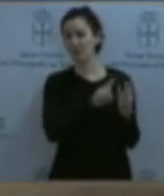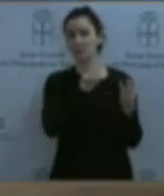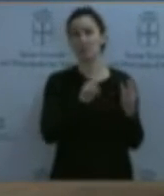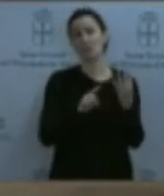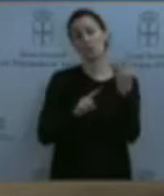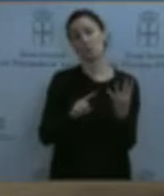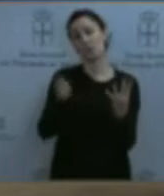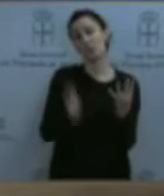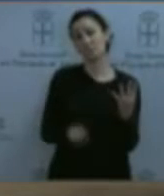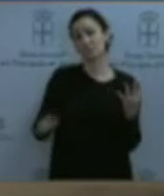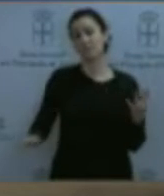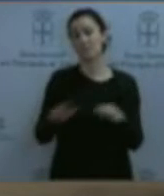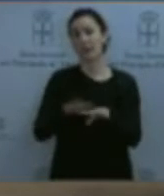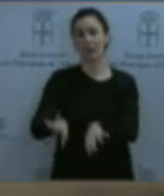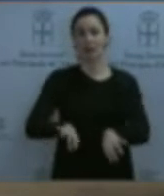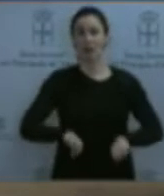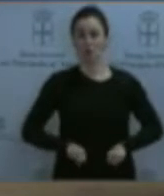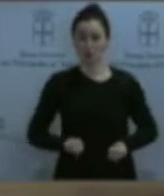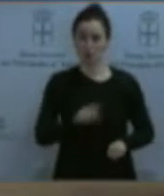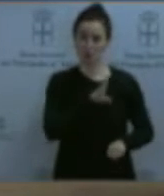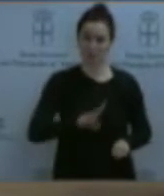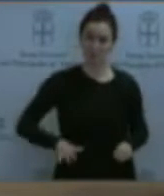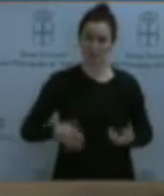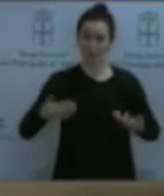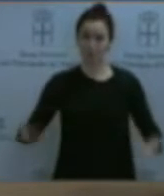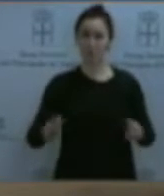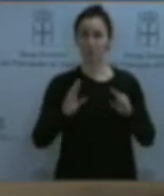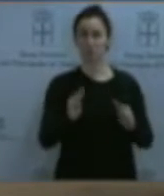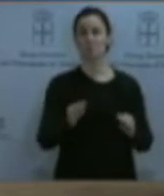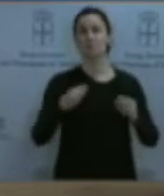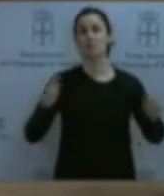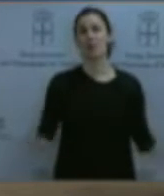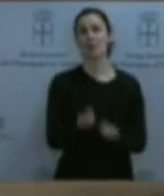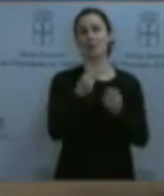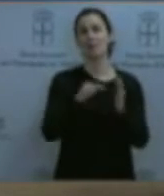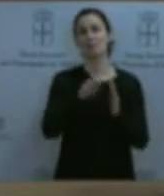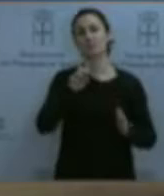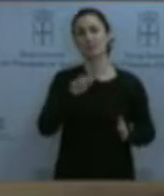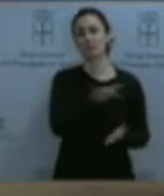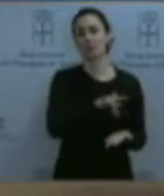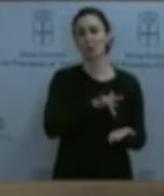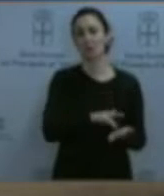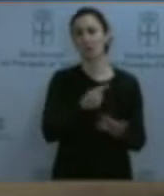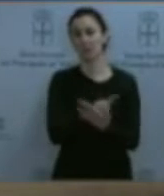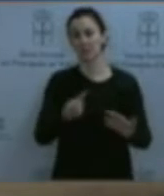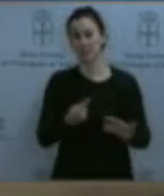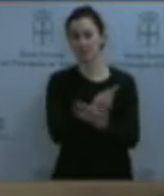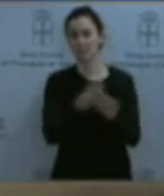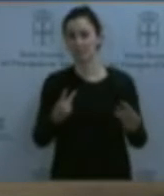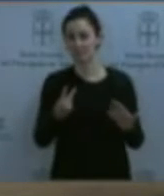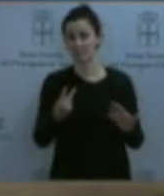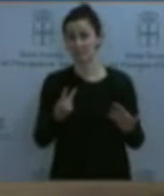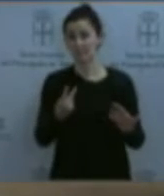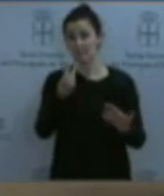4 profesionales en acogimiento. Y esta es la campaña que han hecho ustedes en el 2015, en el 2016, en el